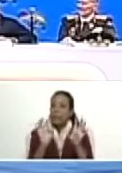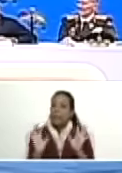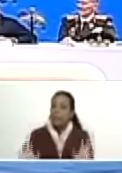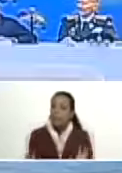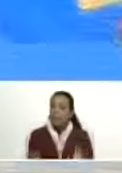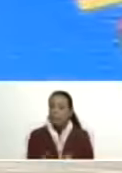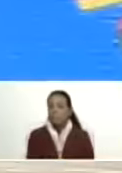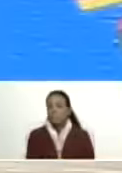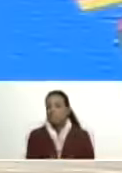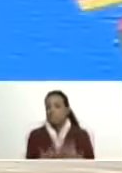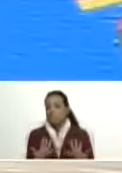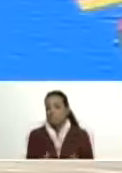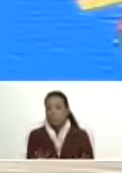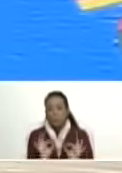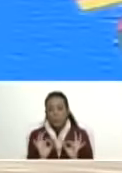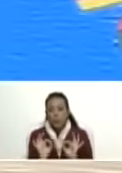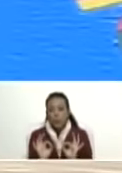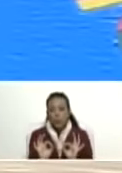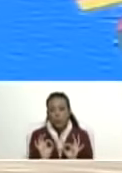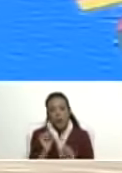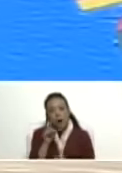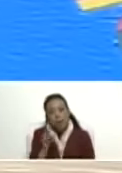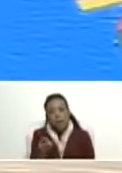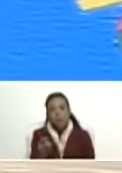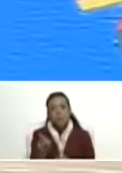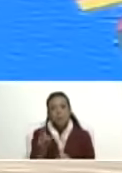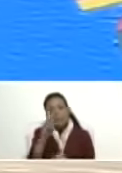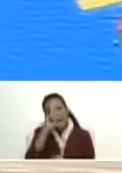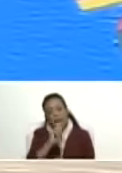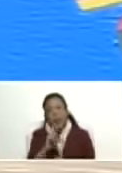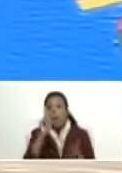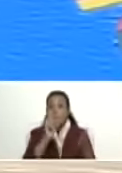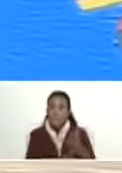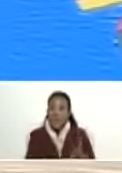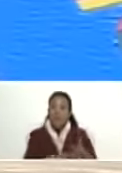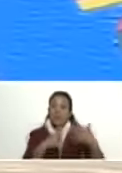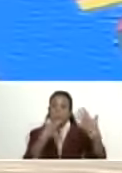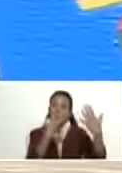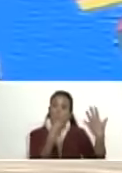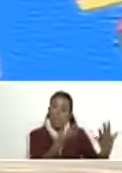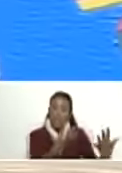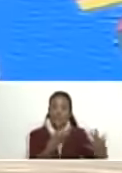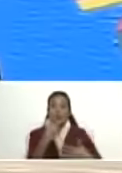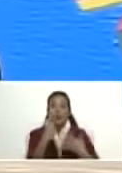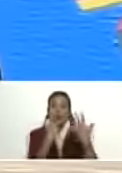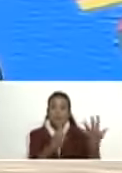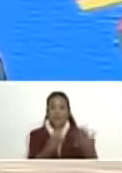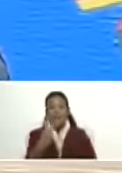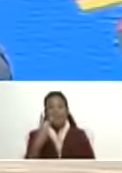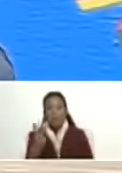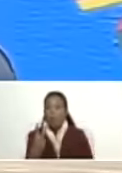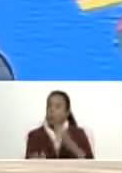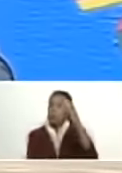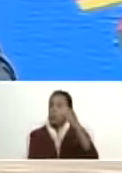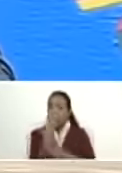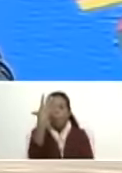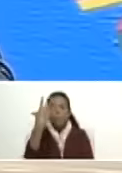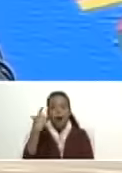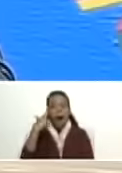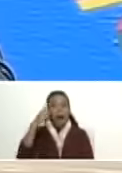Y es precisamente en 1962 que surgen las corrientes de